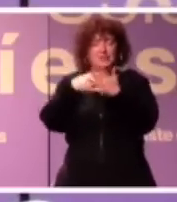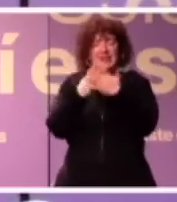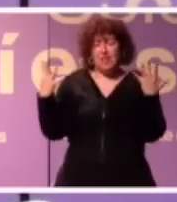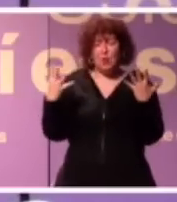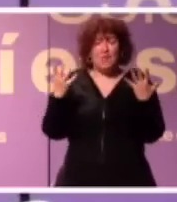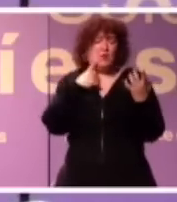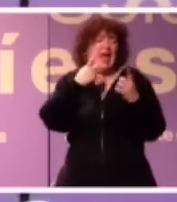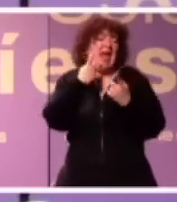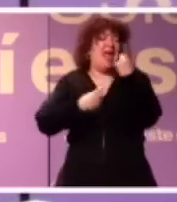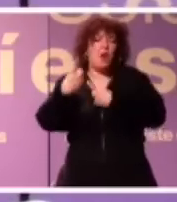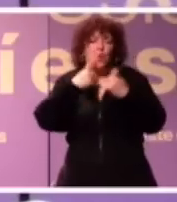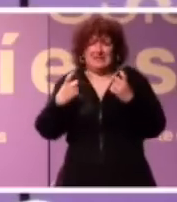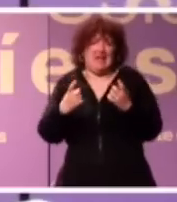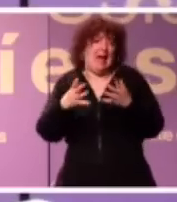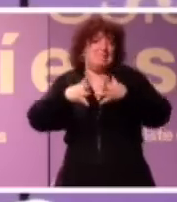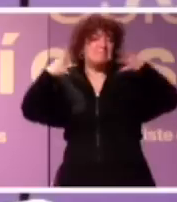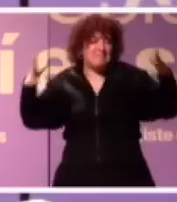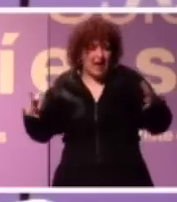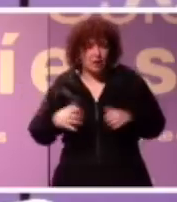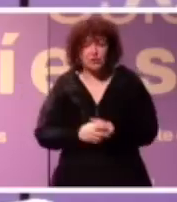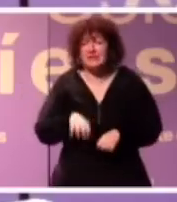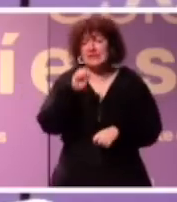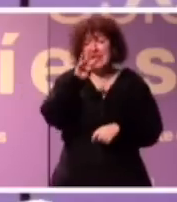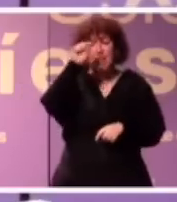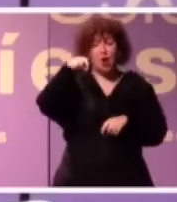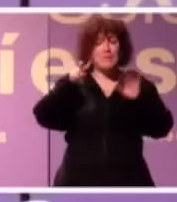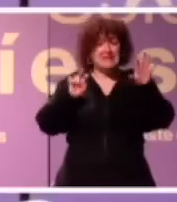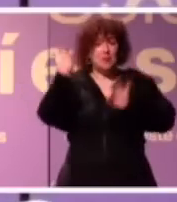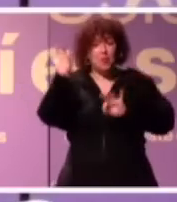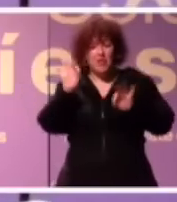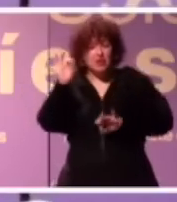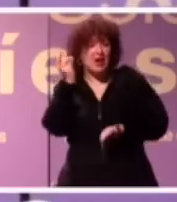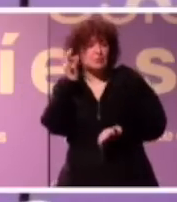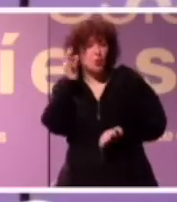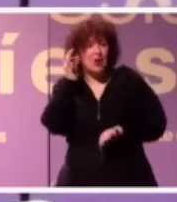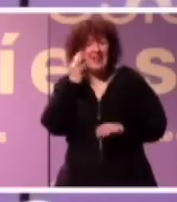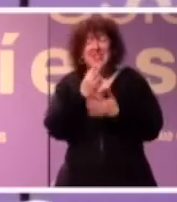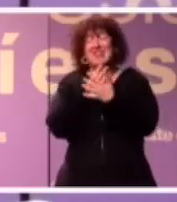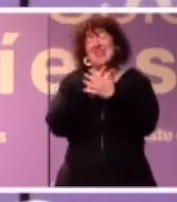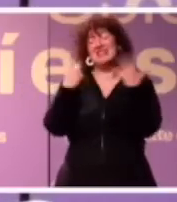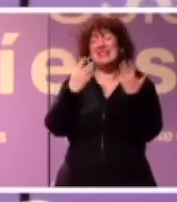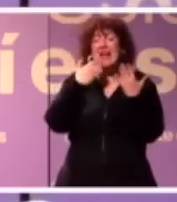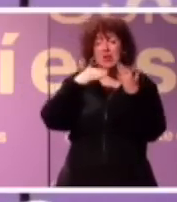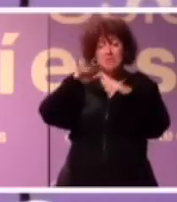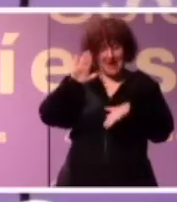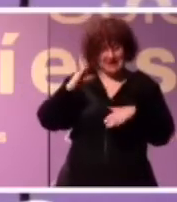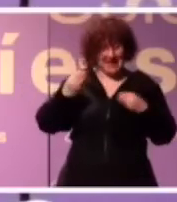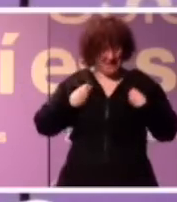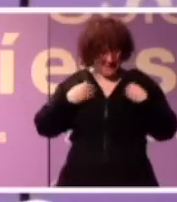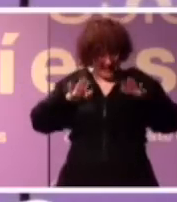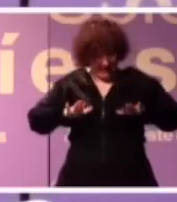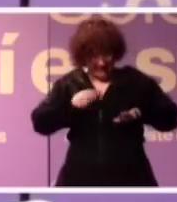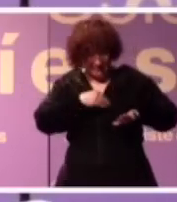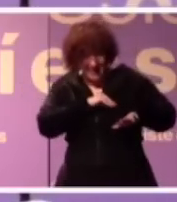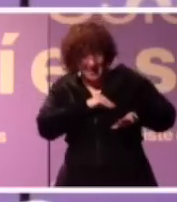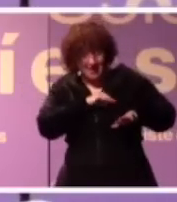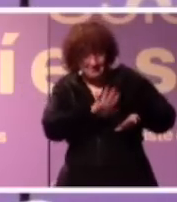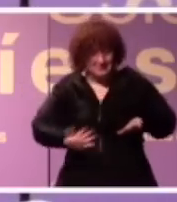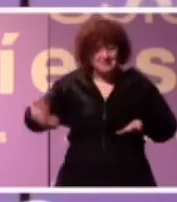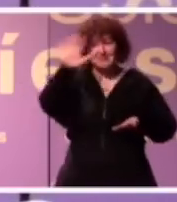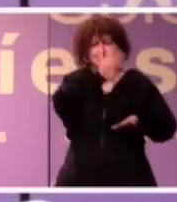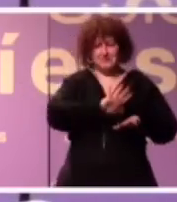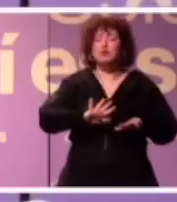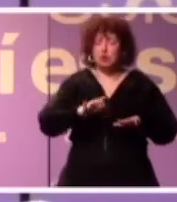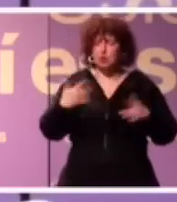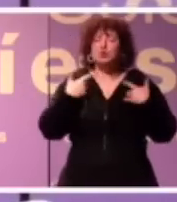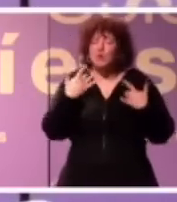Macro encuesta un 13,7% de las mujeres mayores de 16 años que recibimos en España hemos sufrido